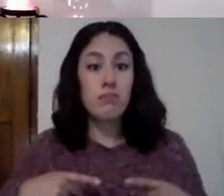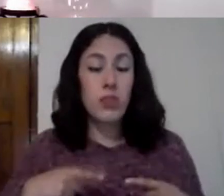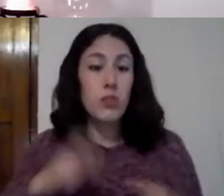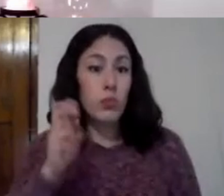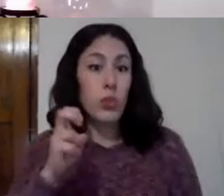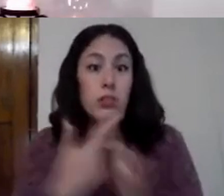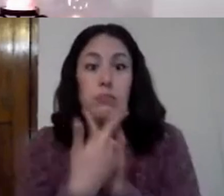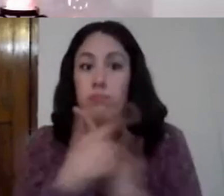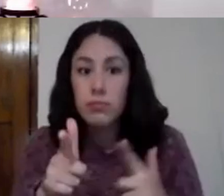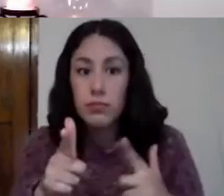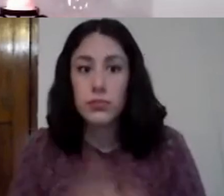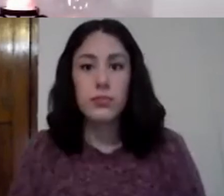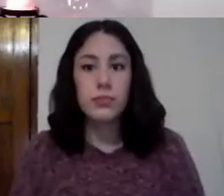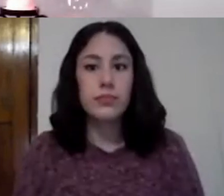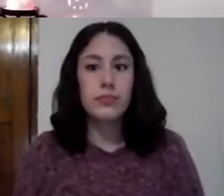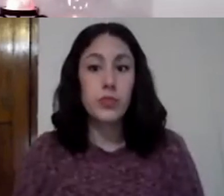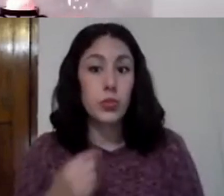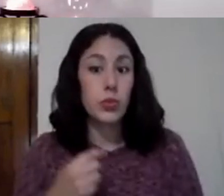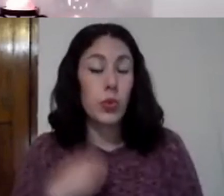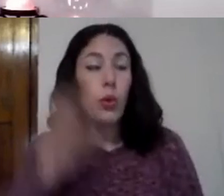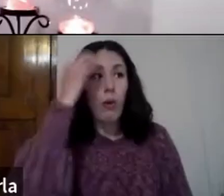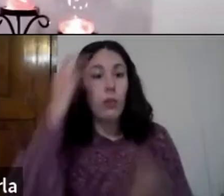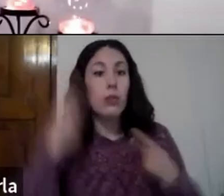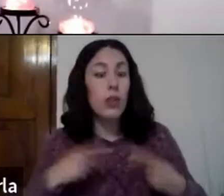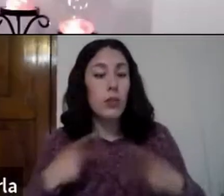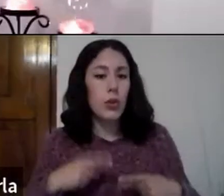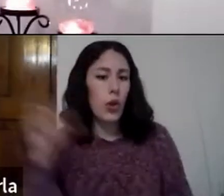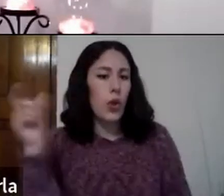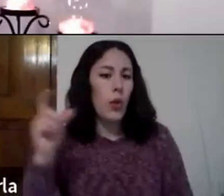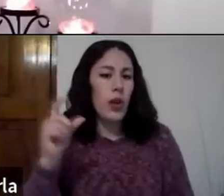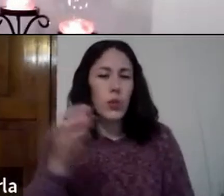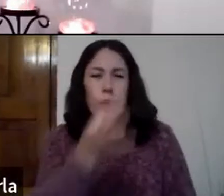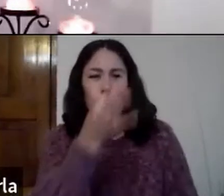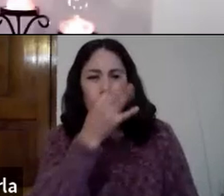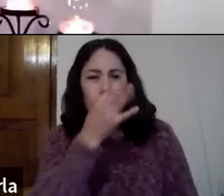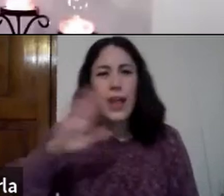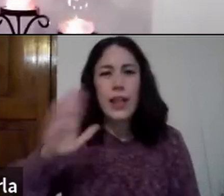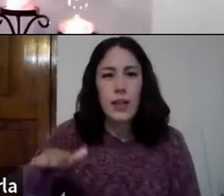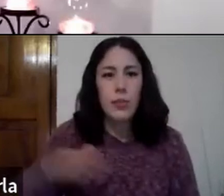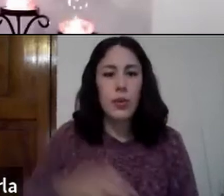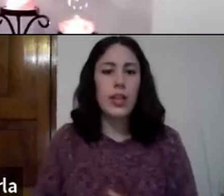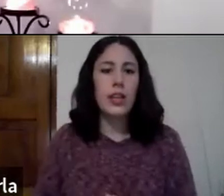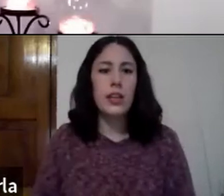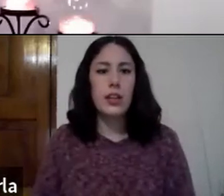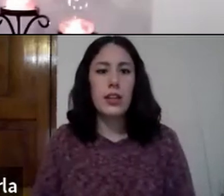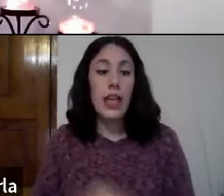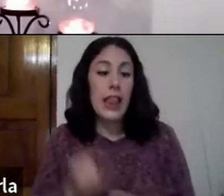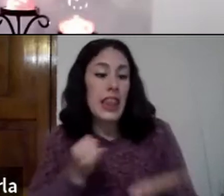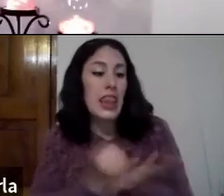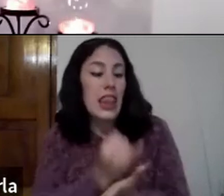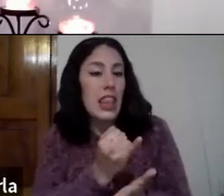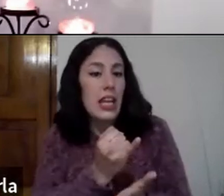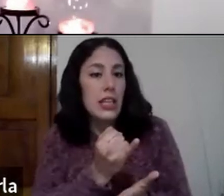gente en sus últimos momentos en el lecho de muerte tomando la decisión de en vez